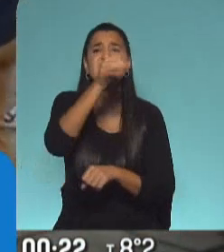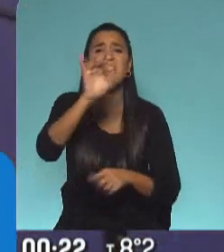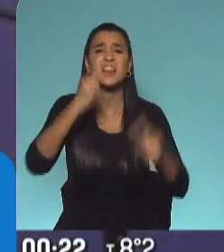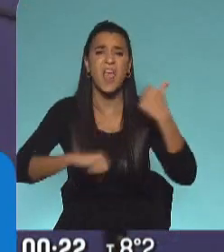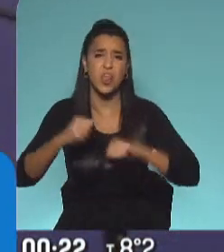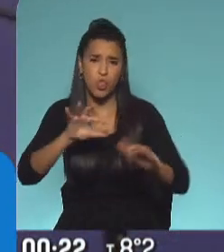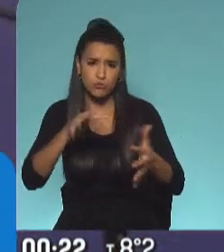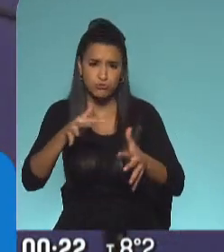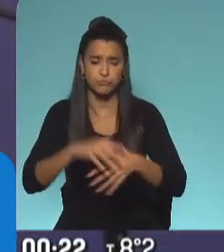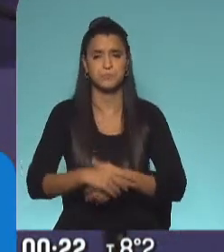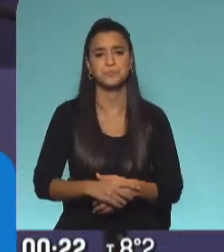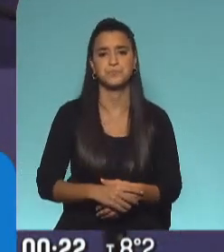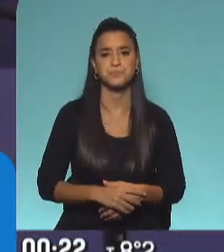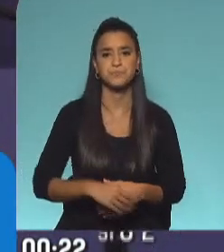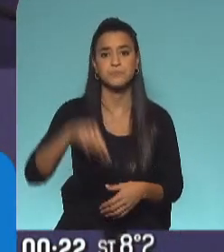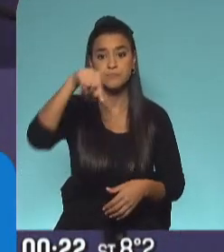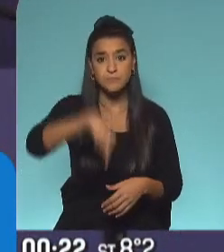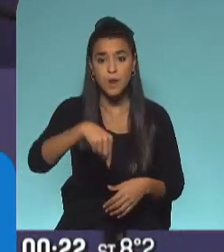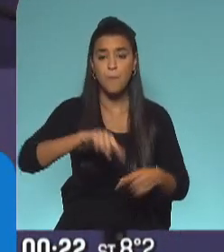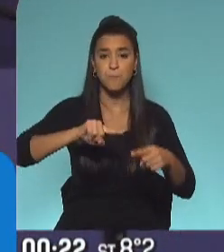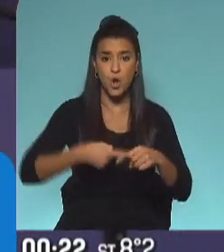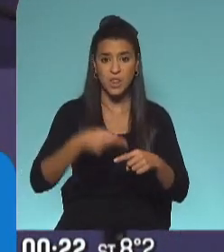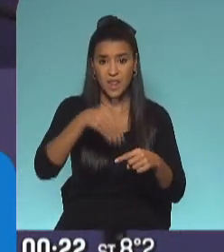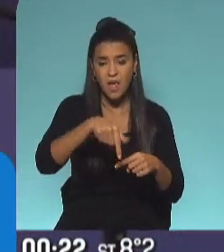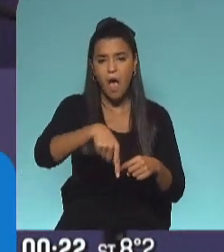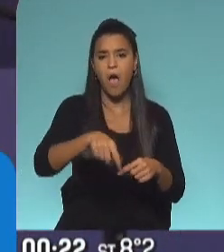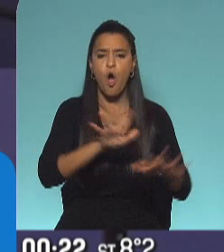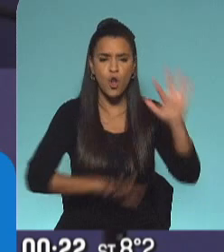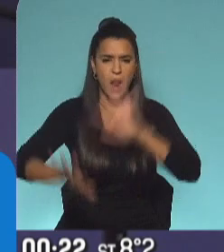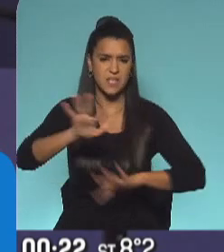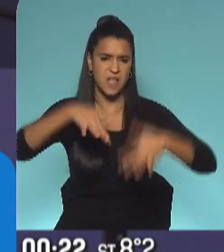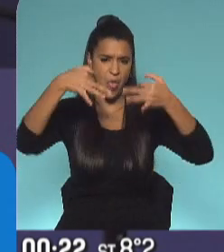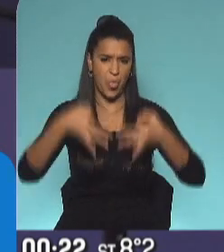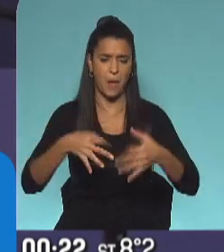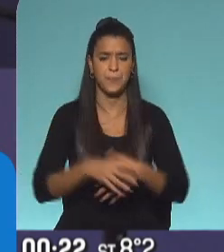heridos. I taj politički skup je bio dobro organizovan.